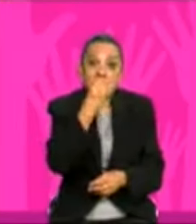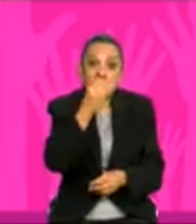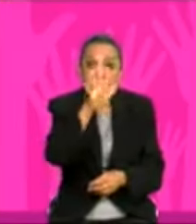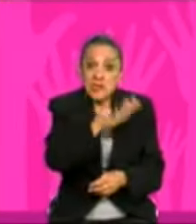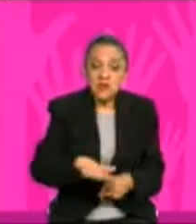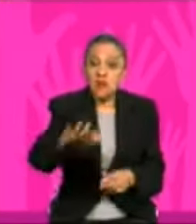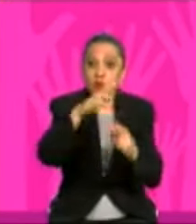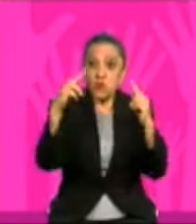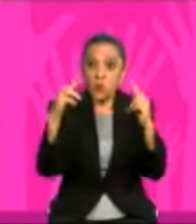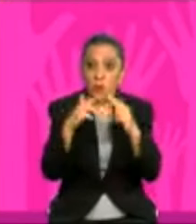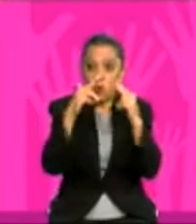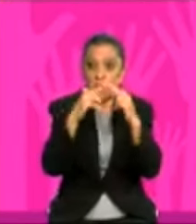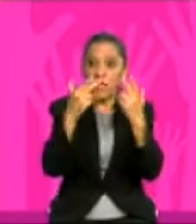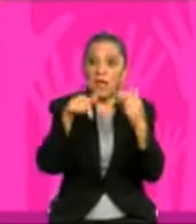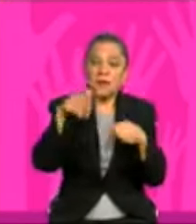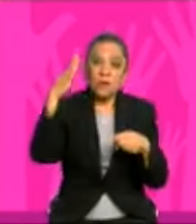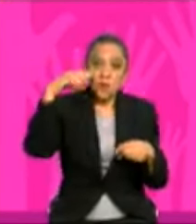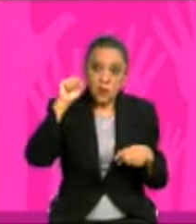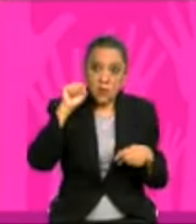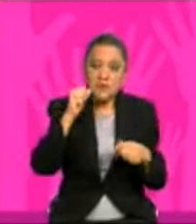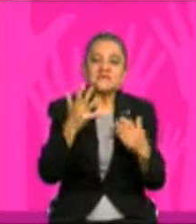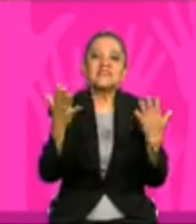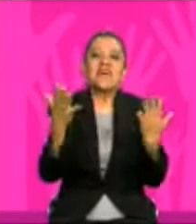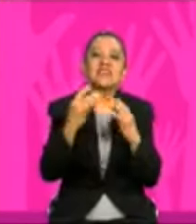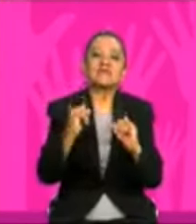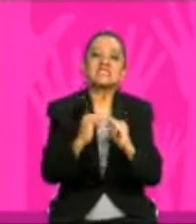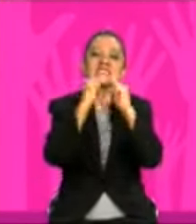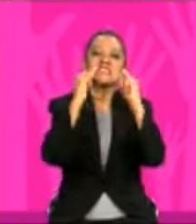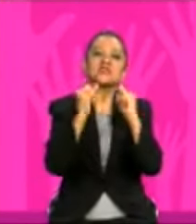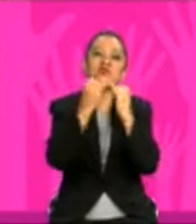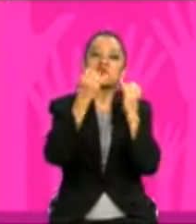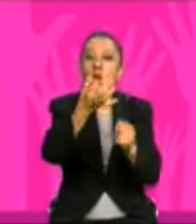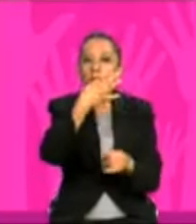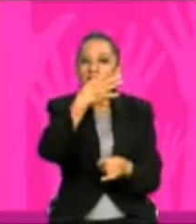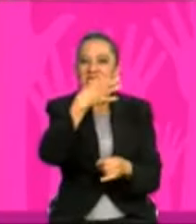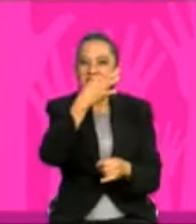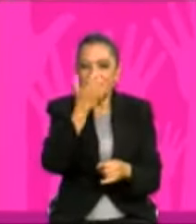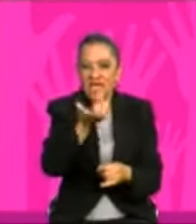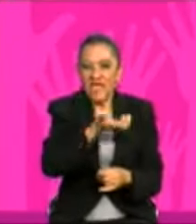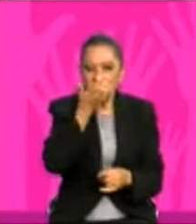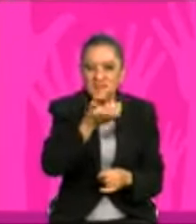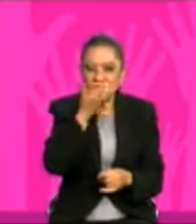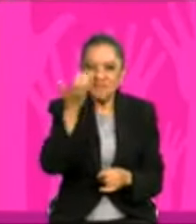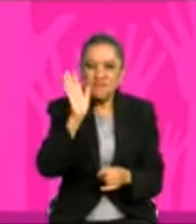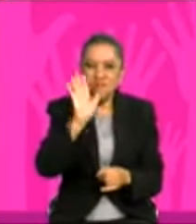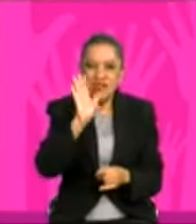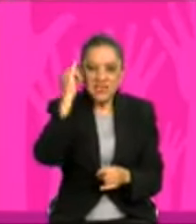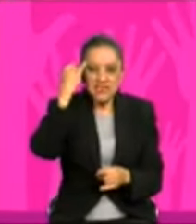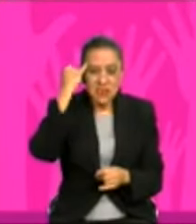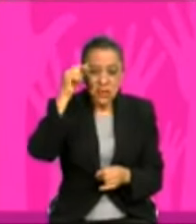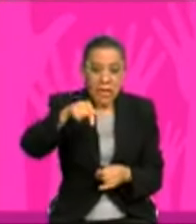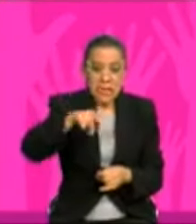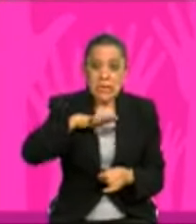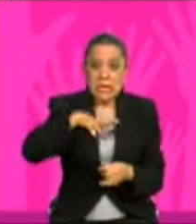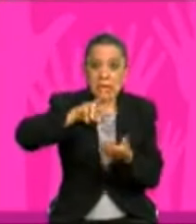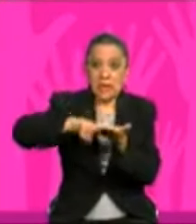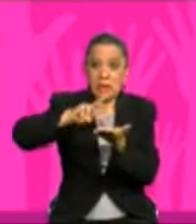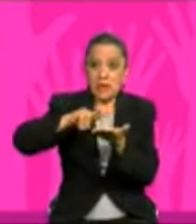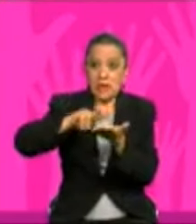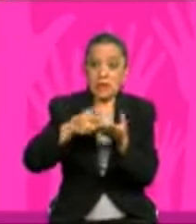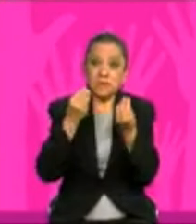Morelos. Vamos a crear el Instituto de Medicina Tradicional. Somos uno de los estados más ricos en esta